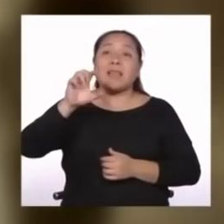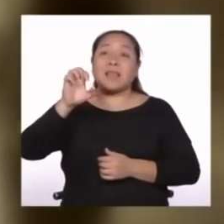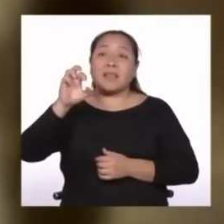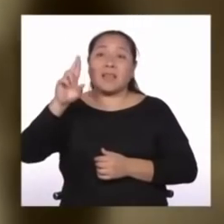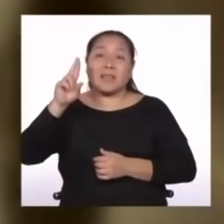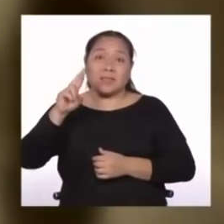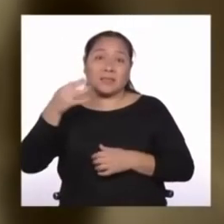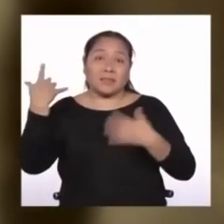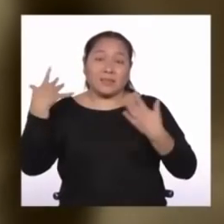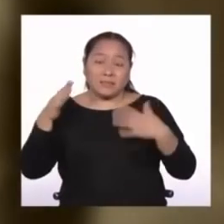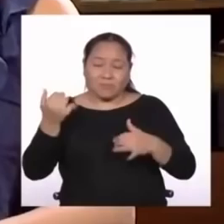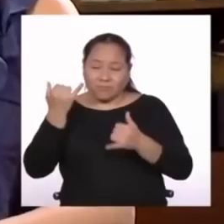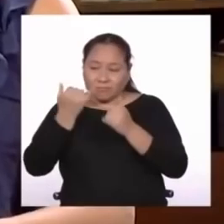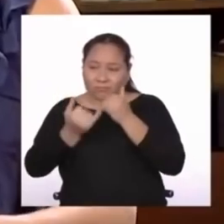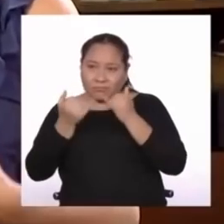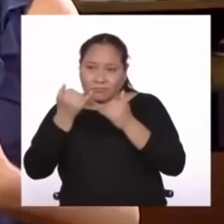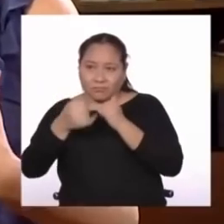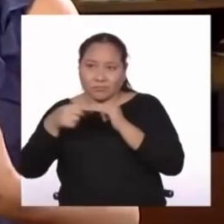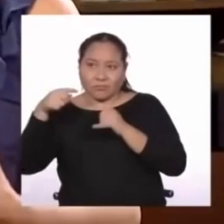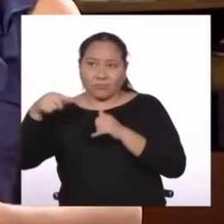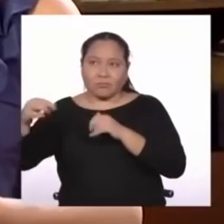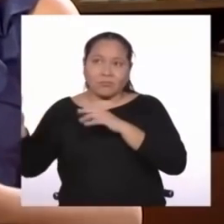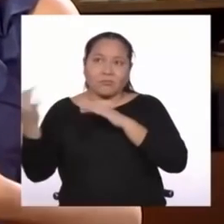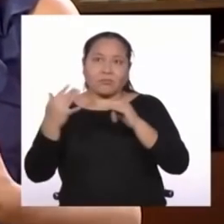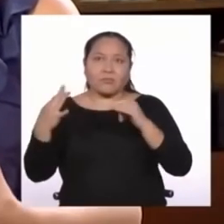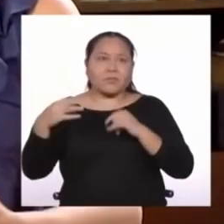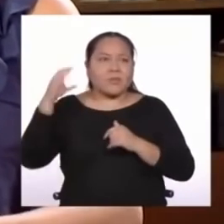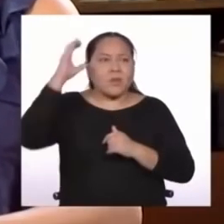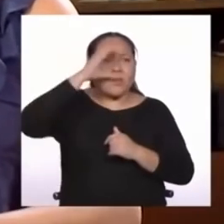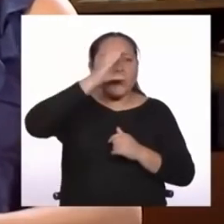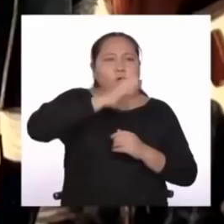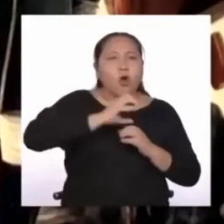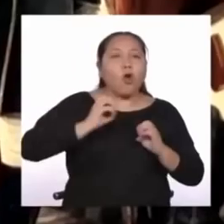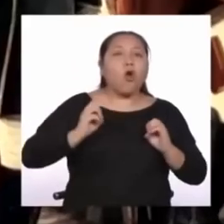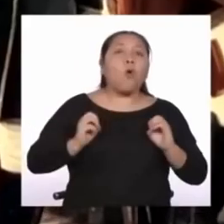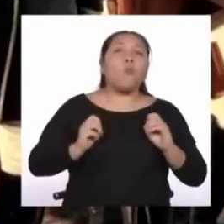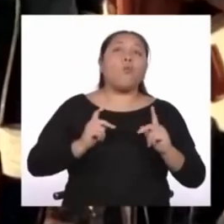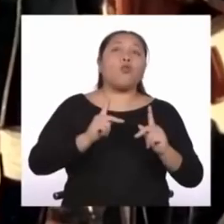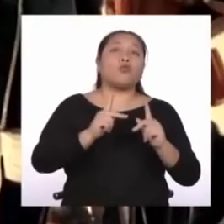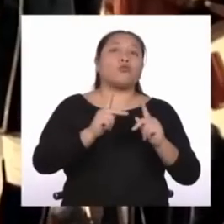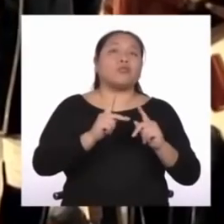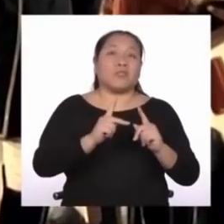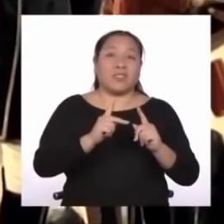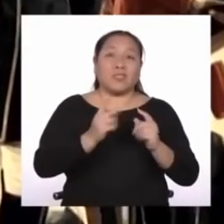estas guerras en la península y están buscando oportunidades.